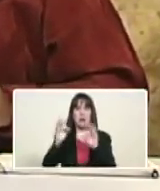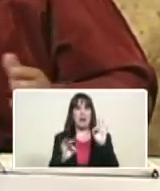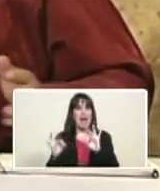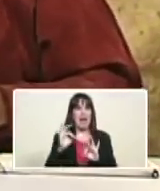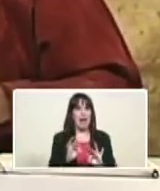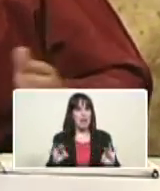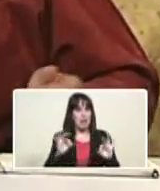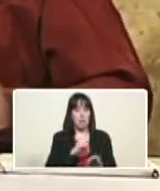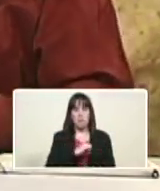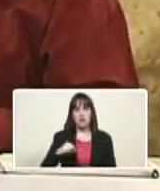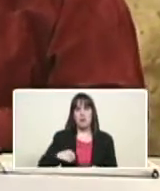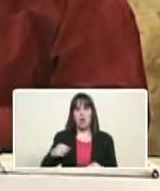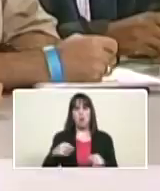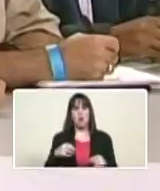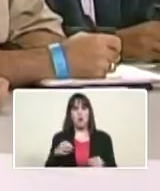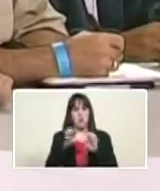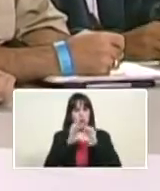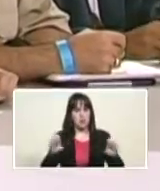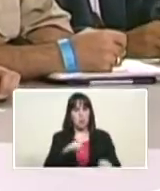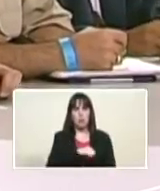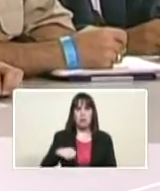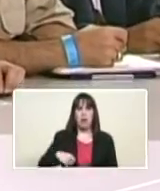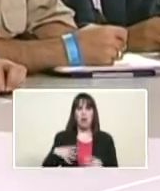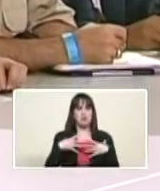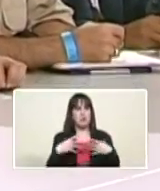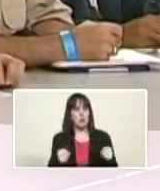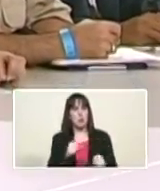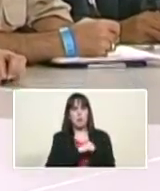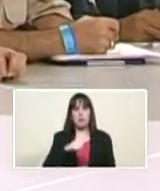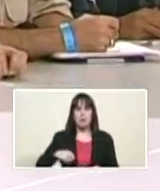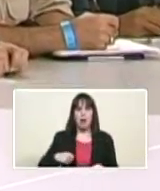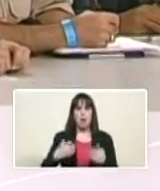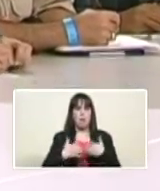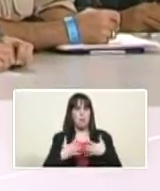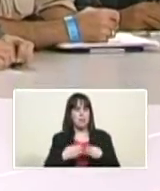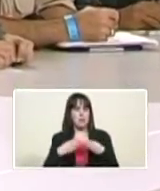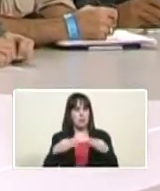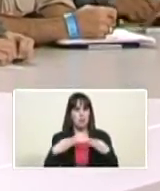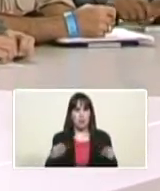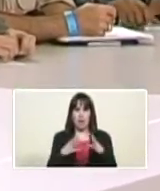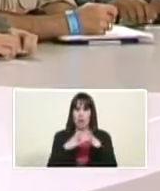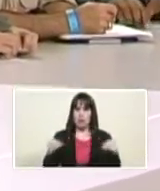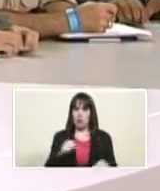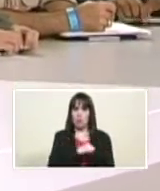la educación, la salud, las empresas públicas,